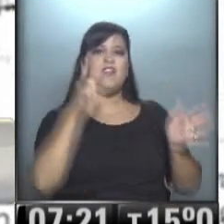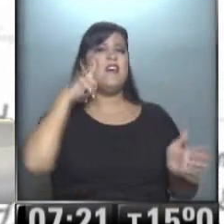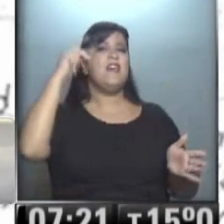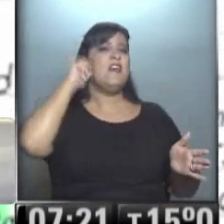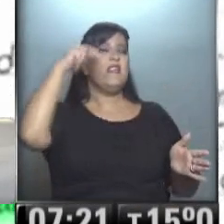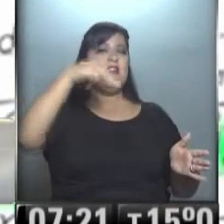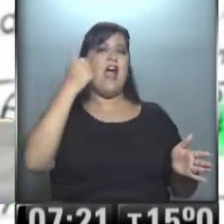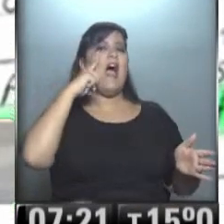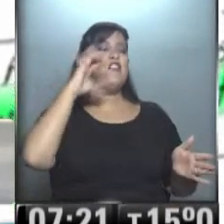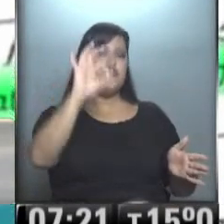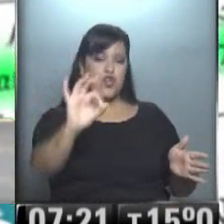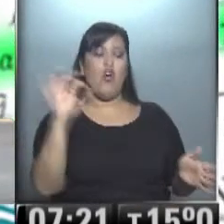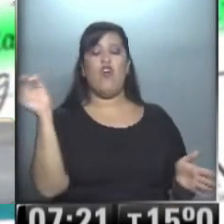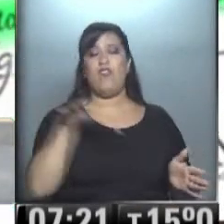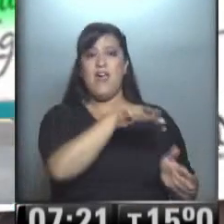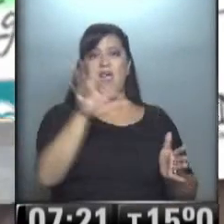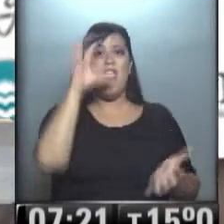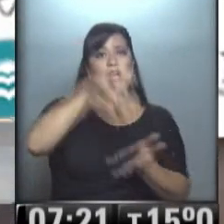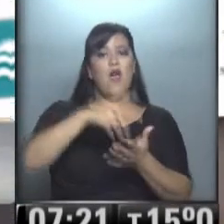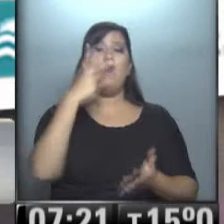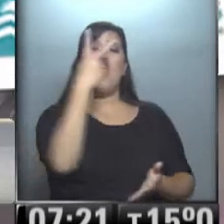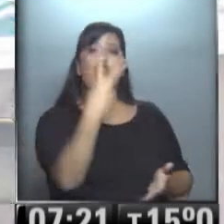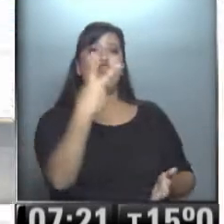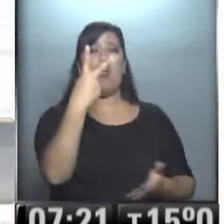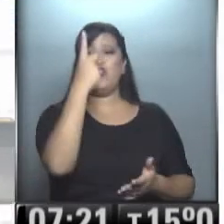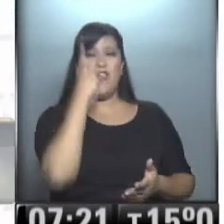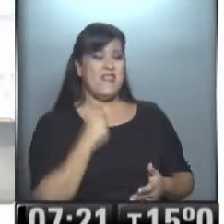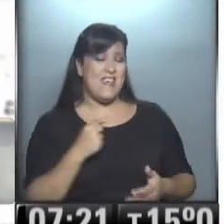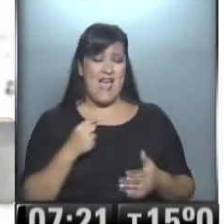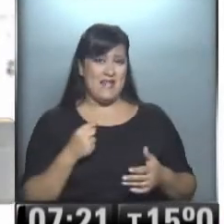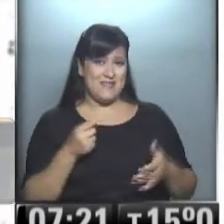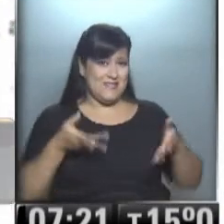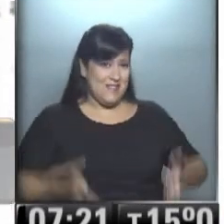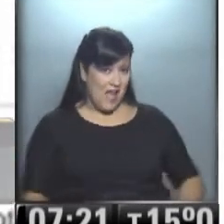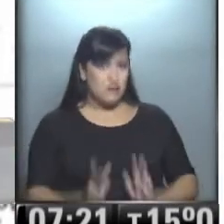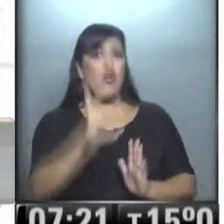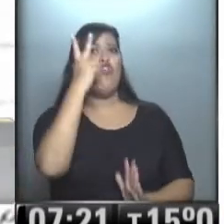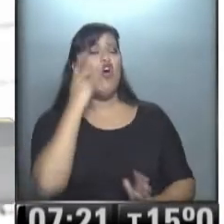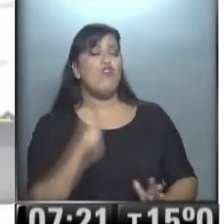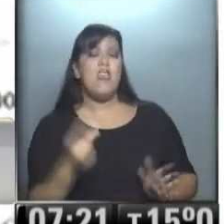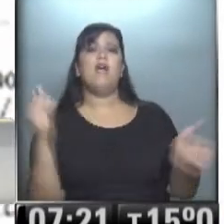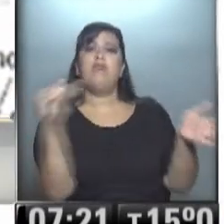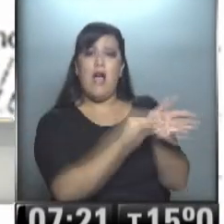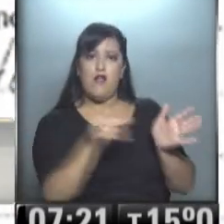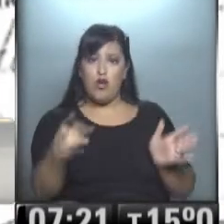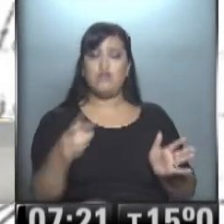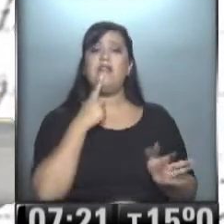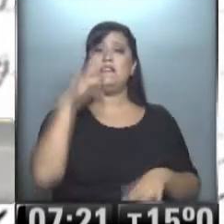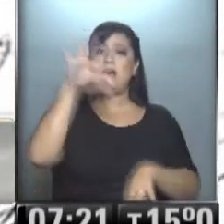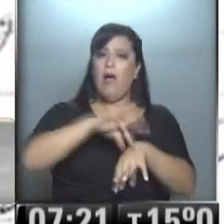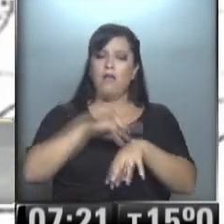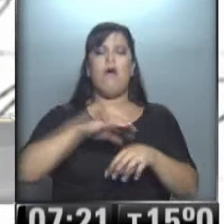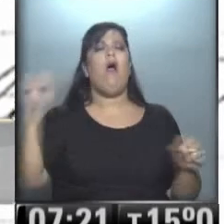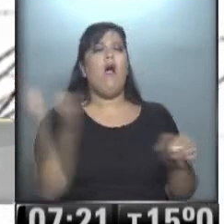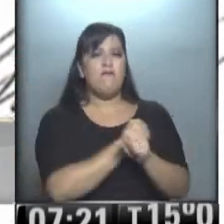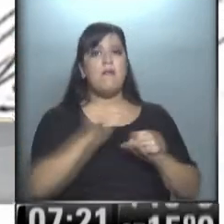de las personas, delegación Olavarría, cuando tenía 2 días de vida. En el documento figura que el doctor Sacher constata el nacimiento,